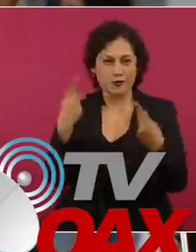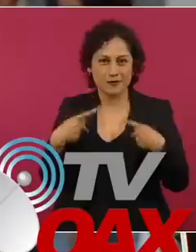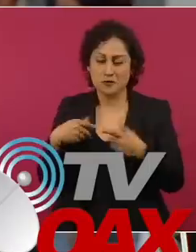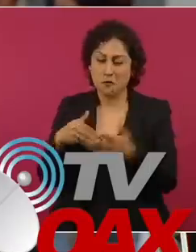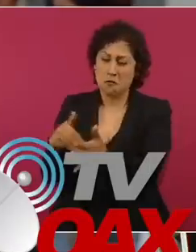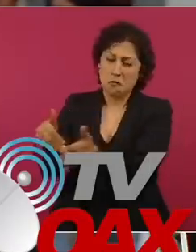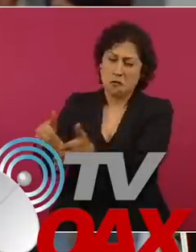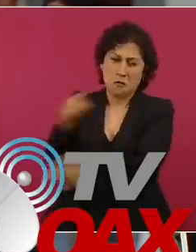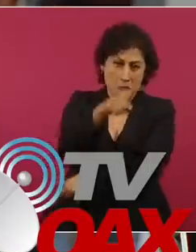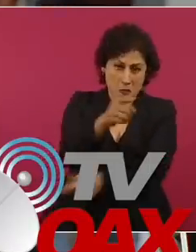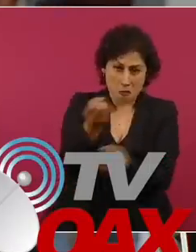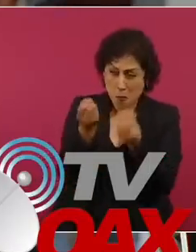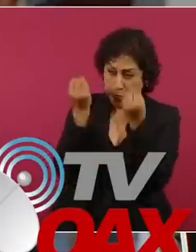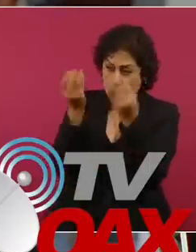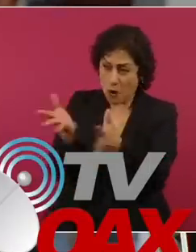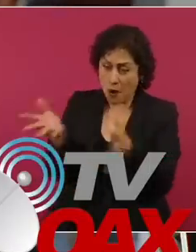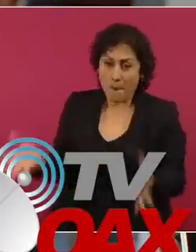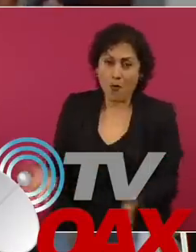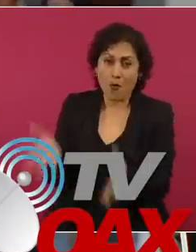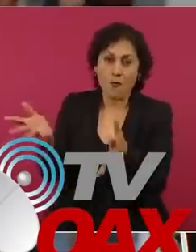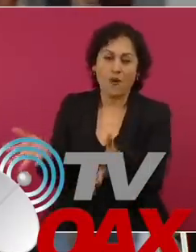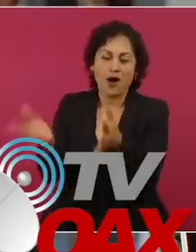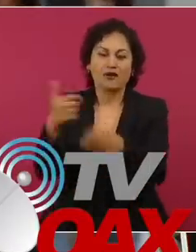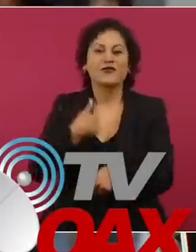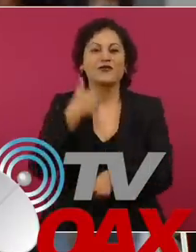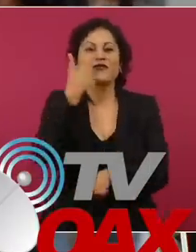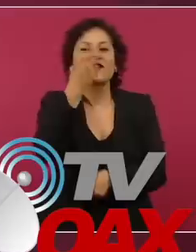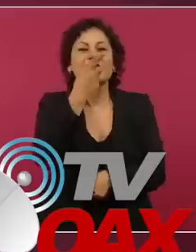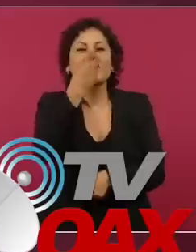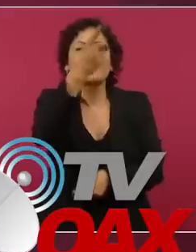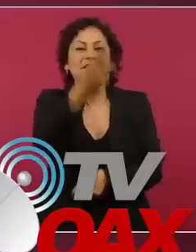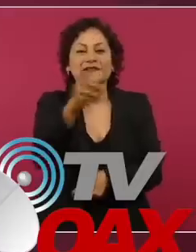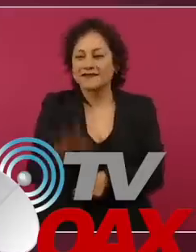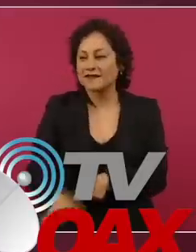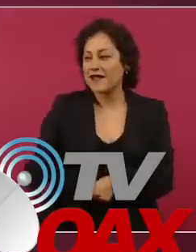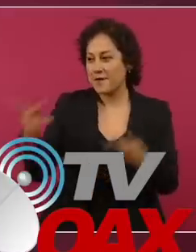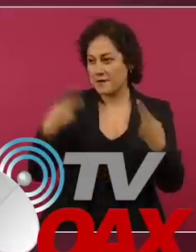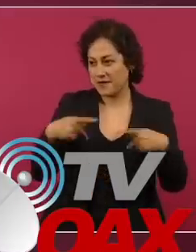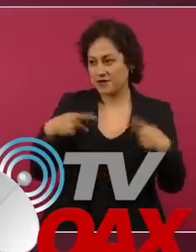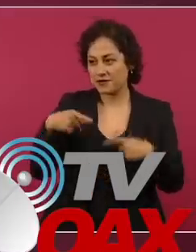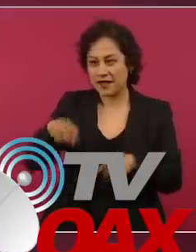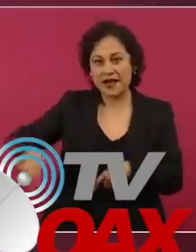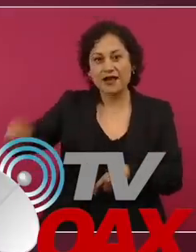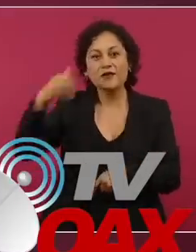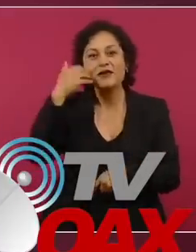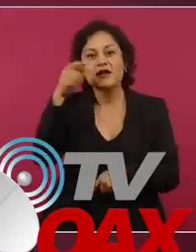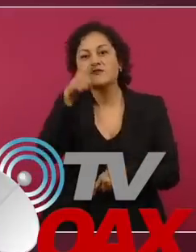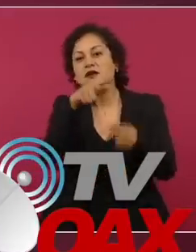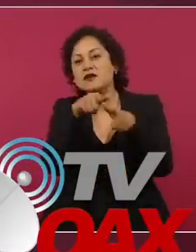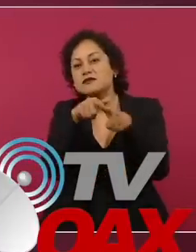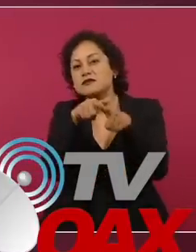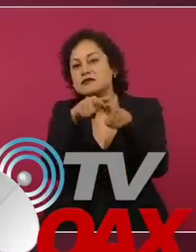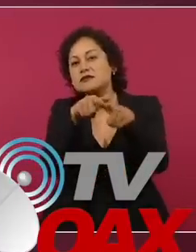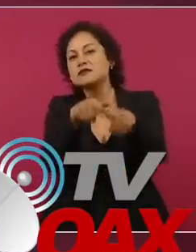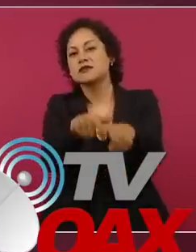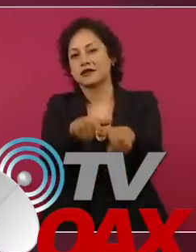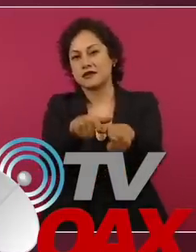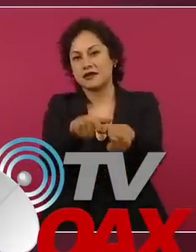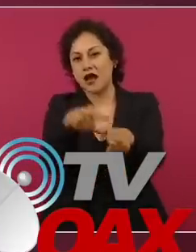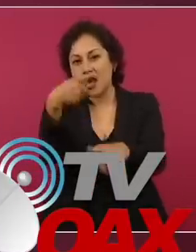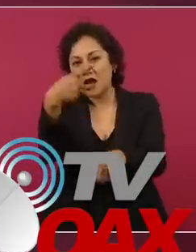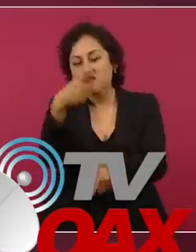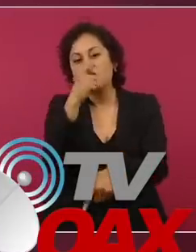que esas personas quieren que usted siga adelante y su espíritu seguirá